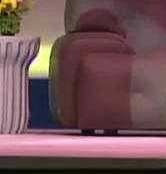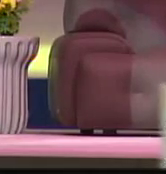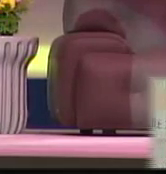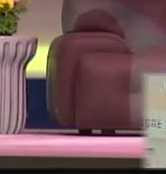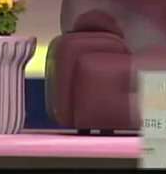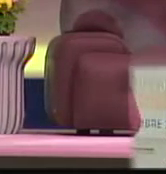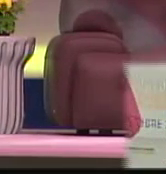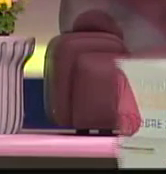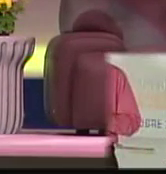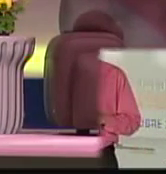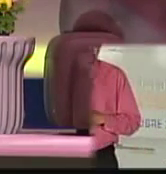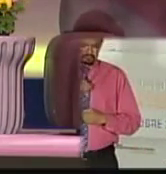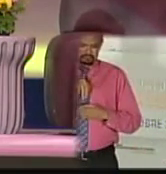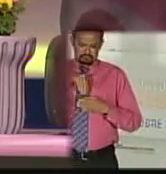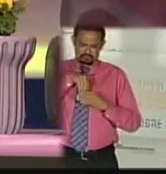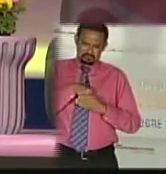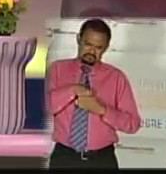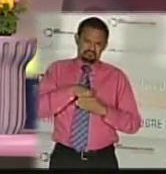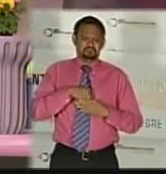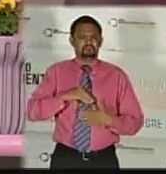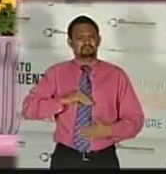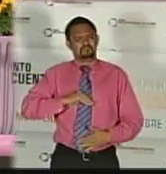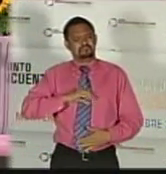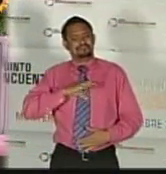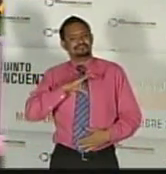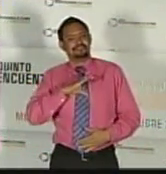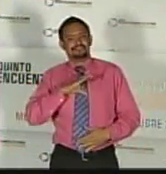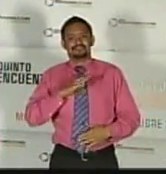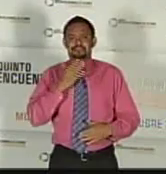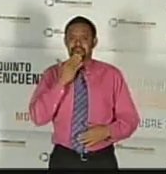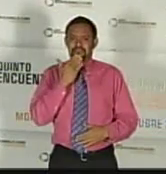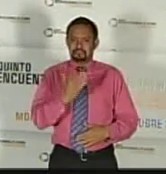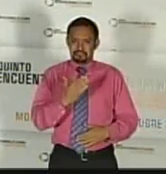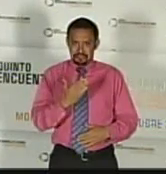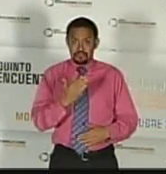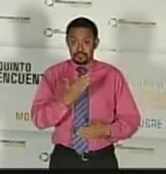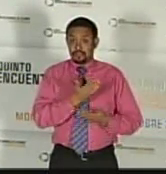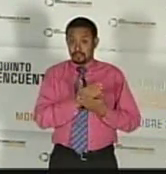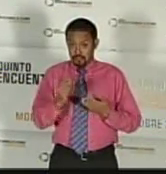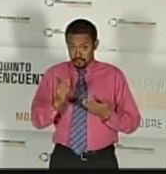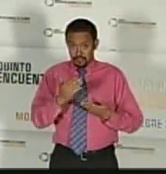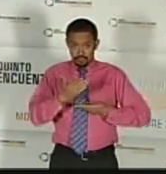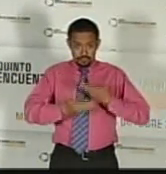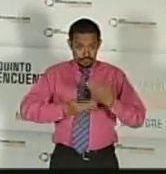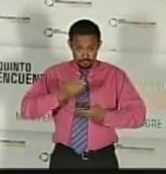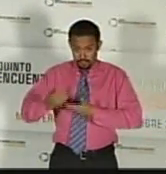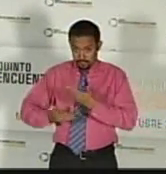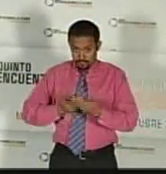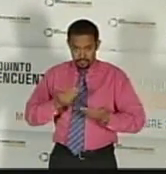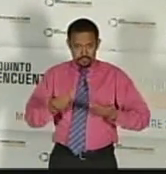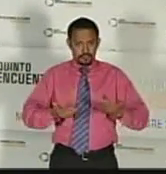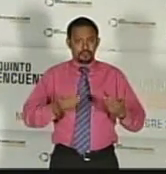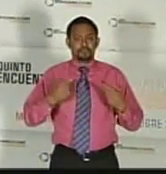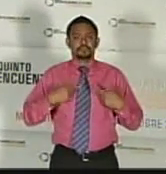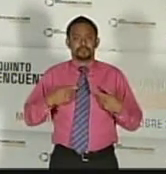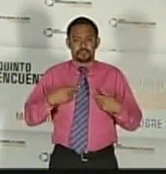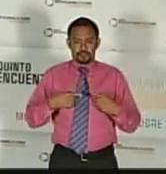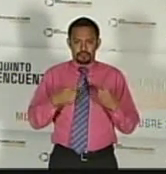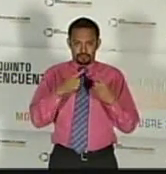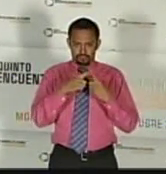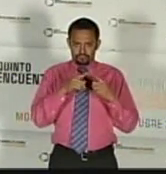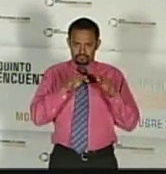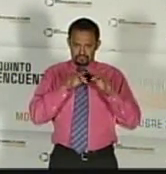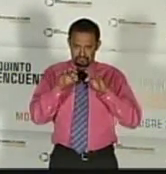intrínsecamente satisfactorio y de servicio a los demás. Trabajo